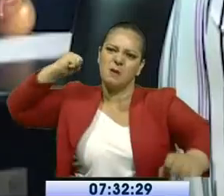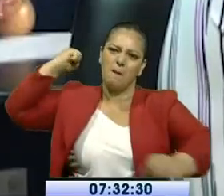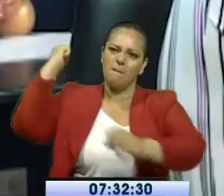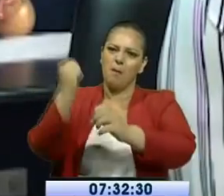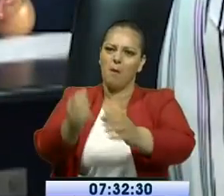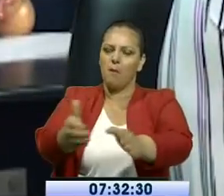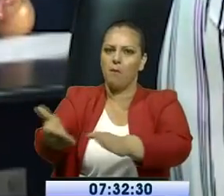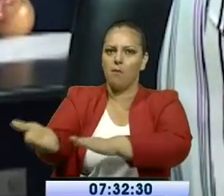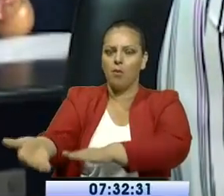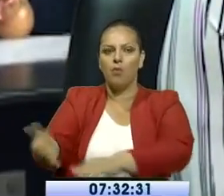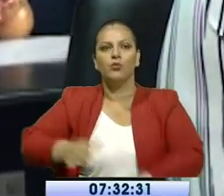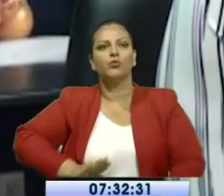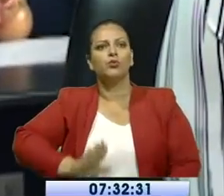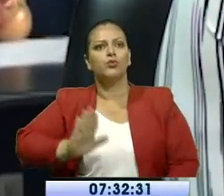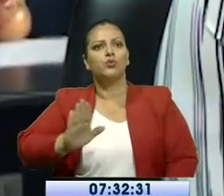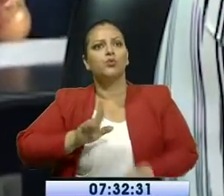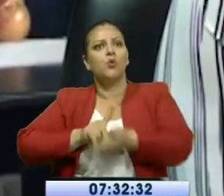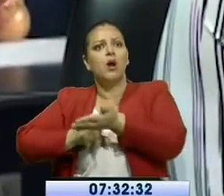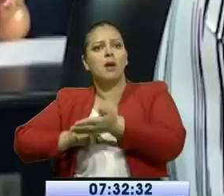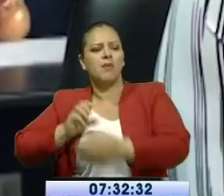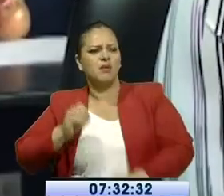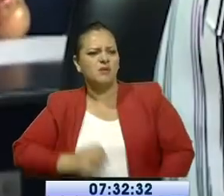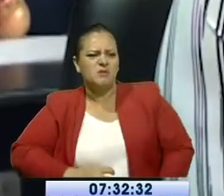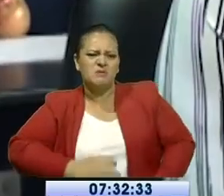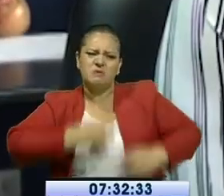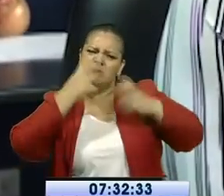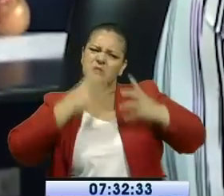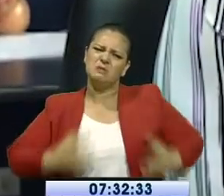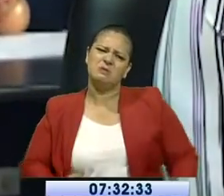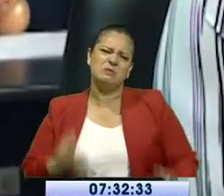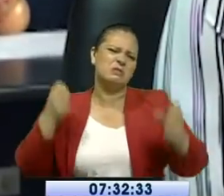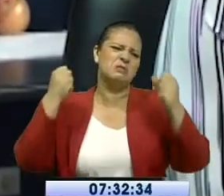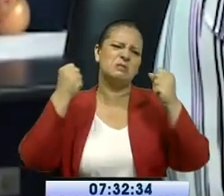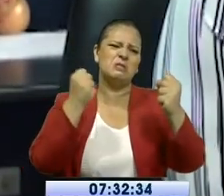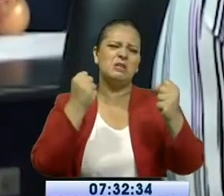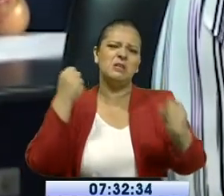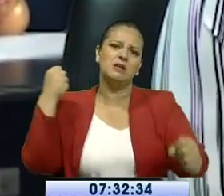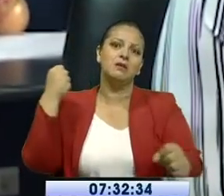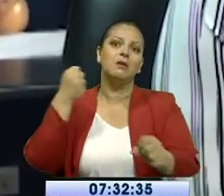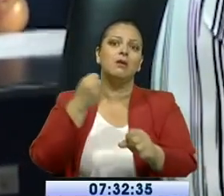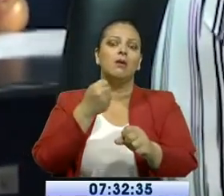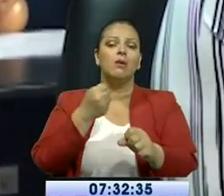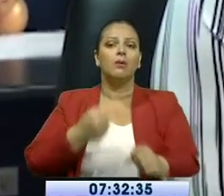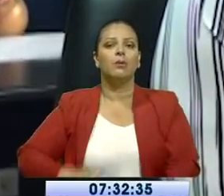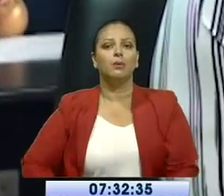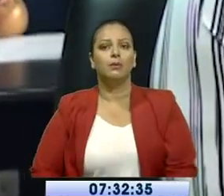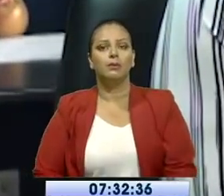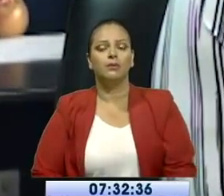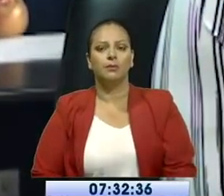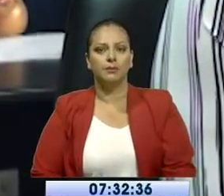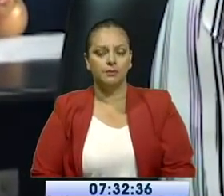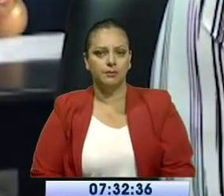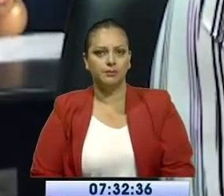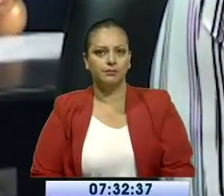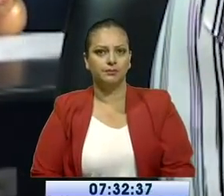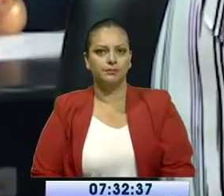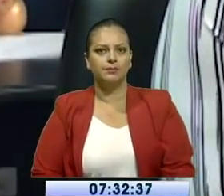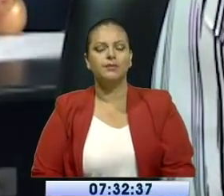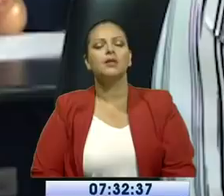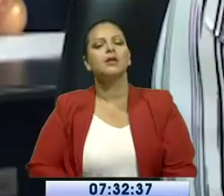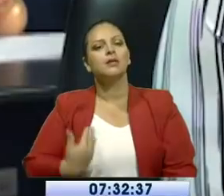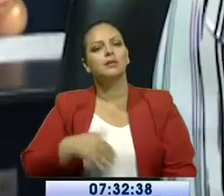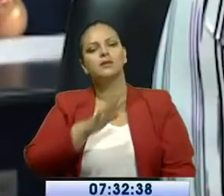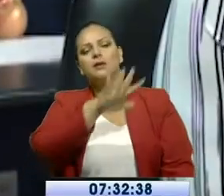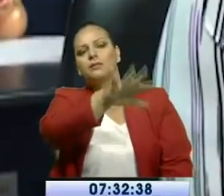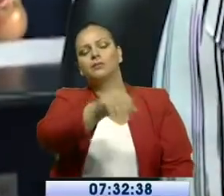Se dio la prisión preventiva, se formuló cargos contra este sospechoso y en este momento estamos ya en instrucción